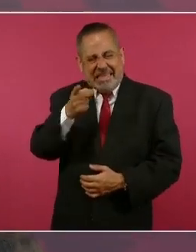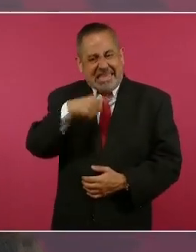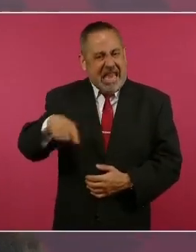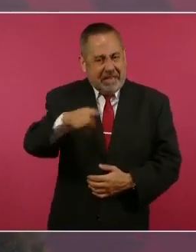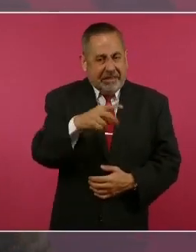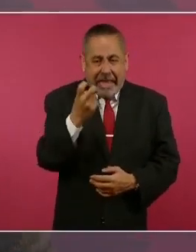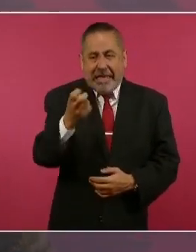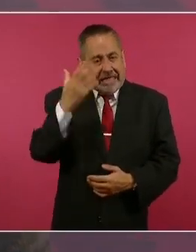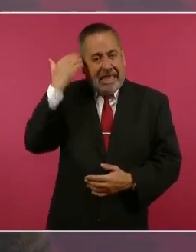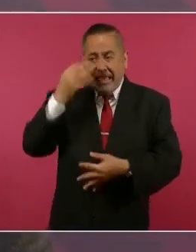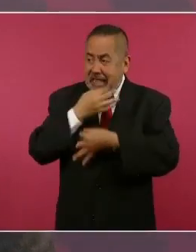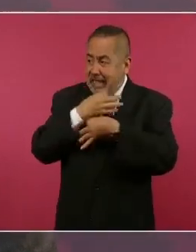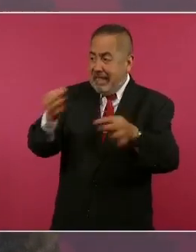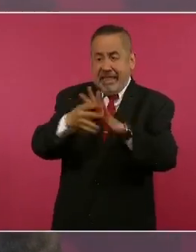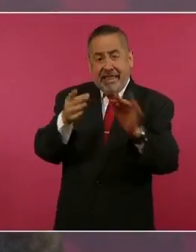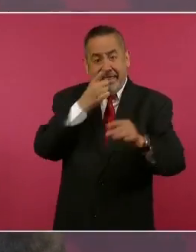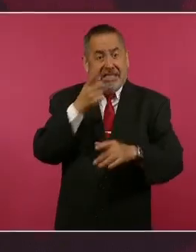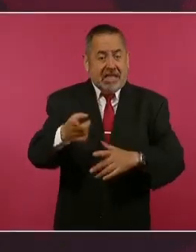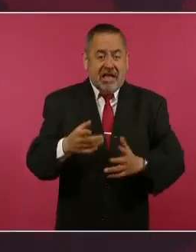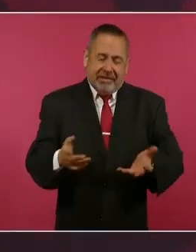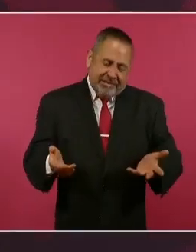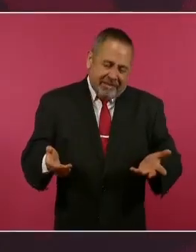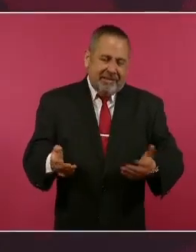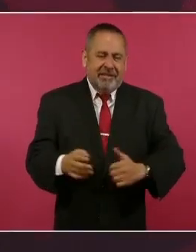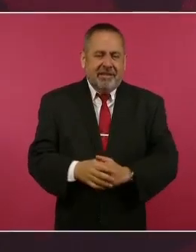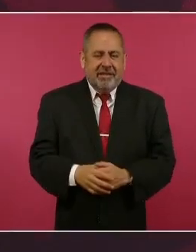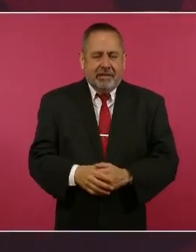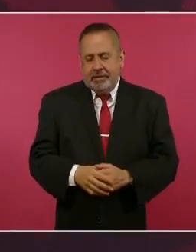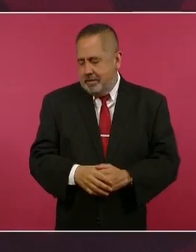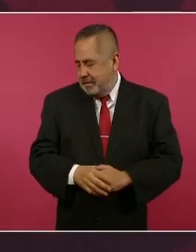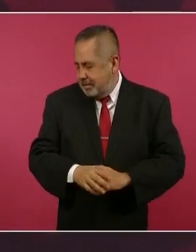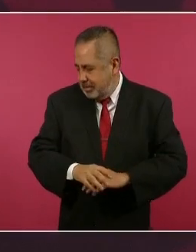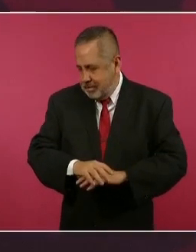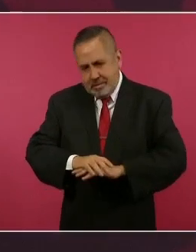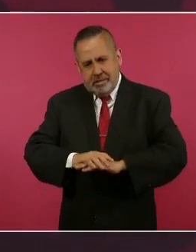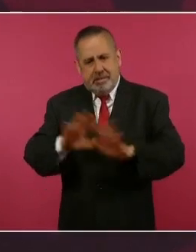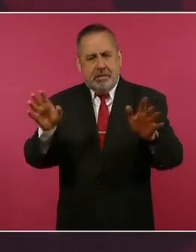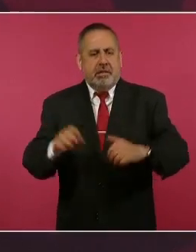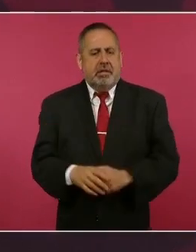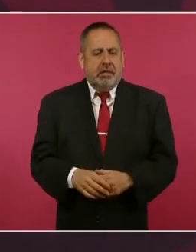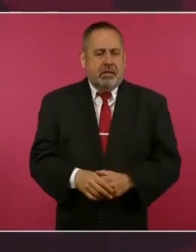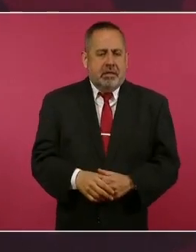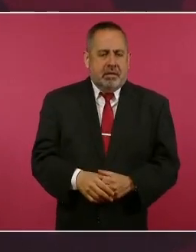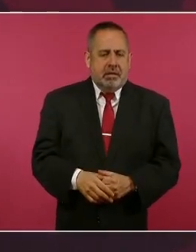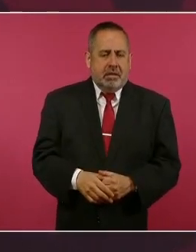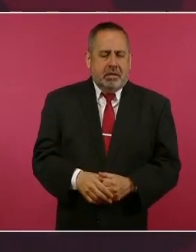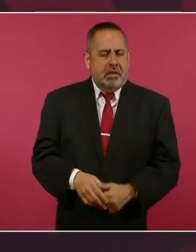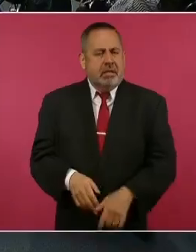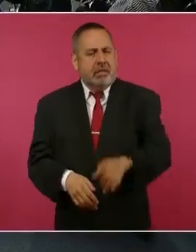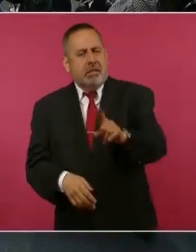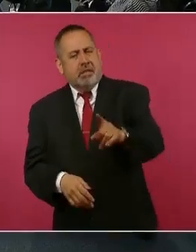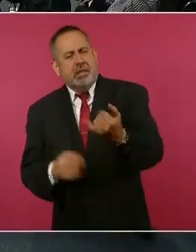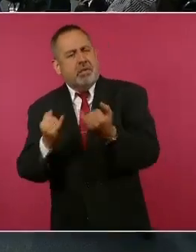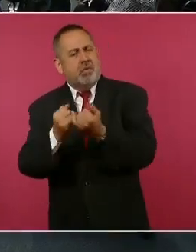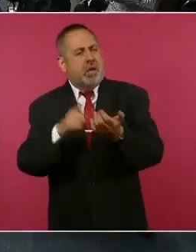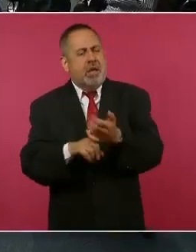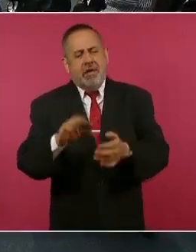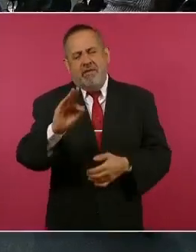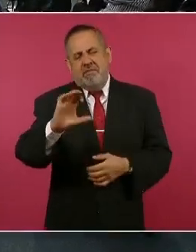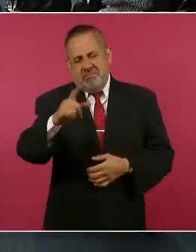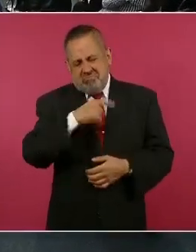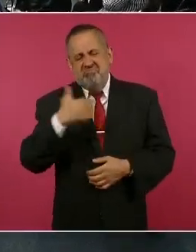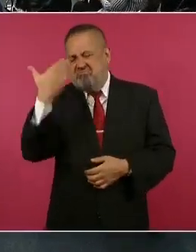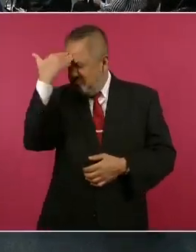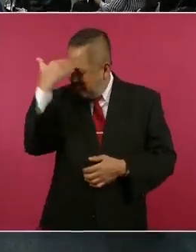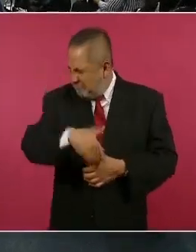Bien. Ese era el mensaje. Bien. Pero nada más, ¿sí? Como… Entonces, ya. Ya. Sino como agregado, bueno, yo creo que Felipe Calderón sí salía, sí sabía